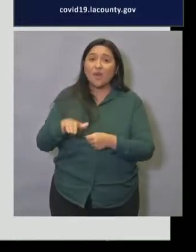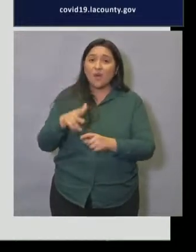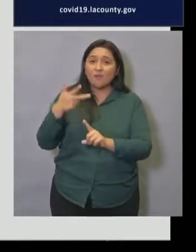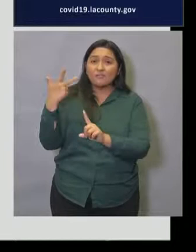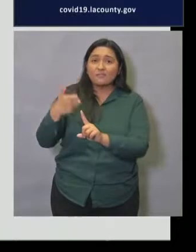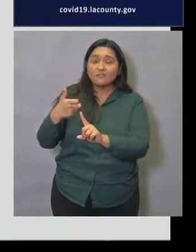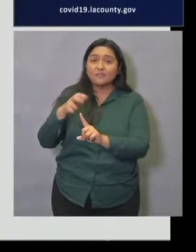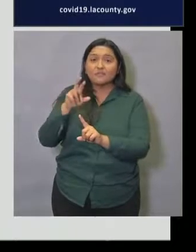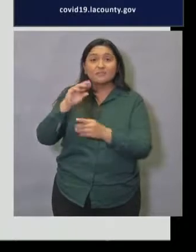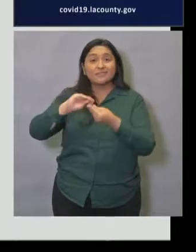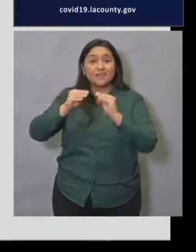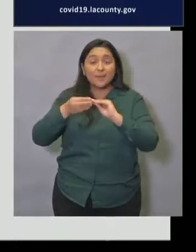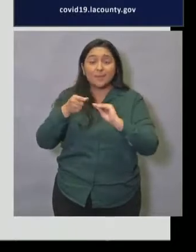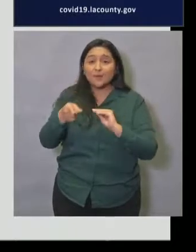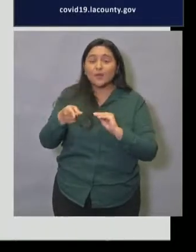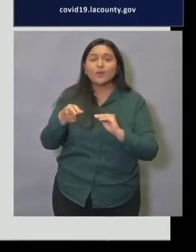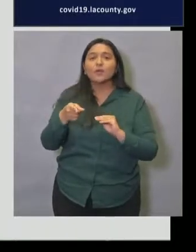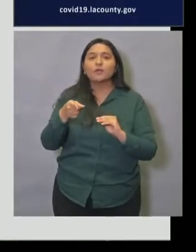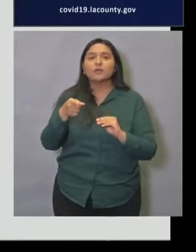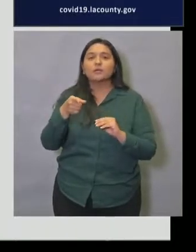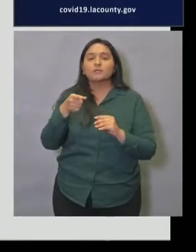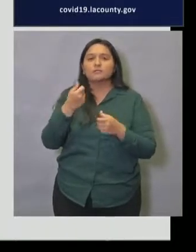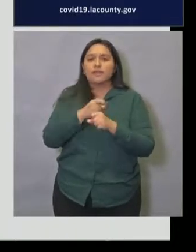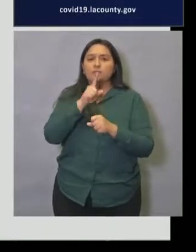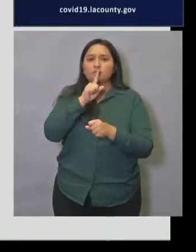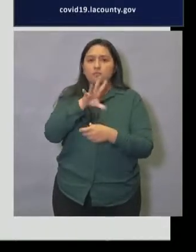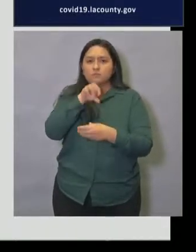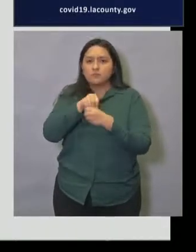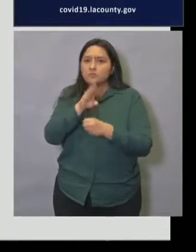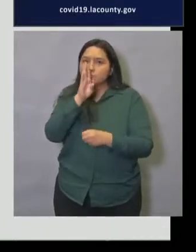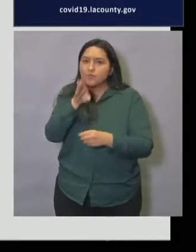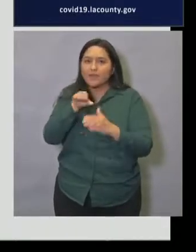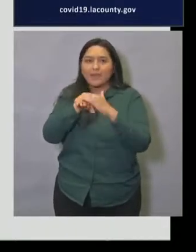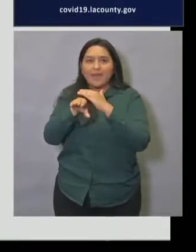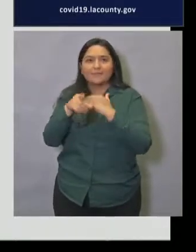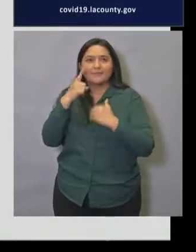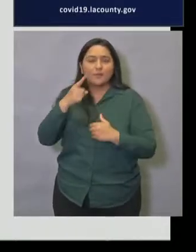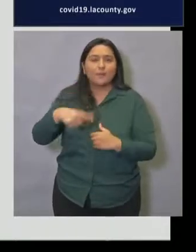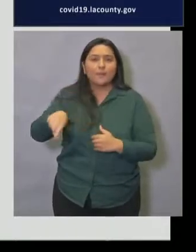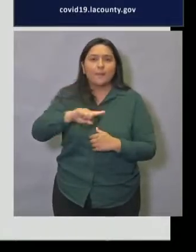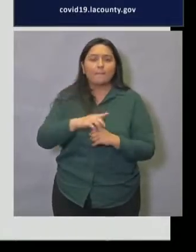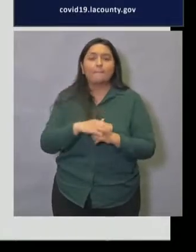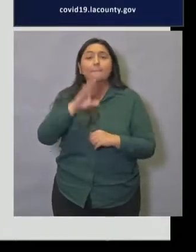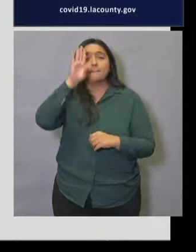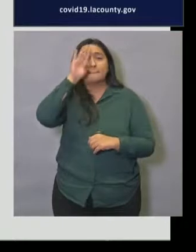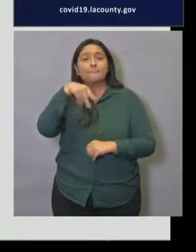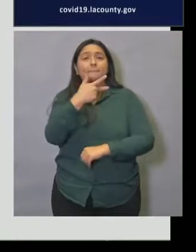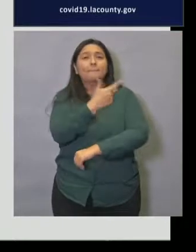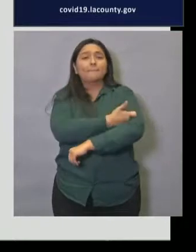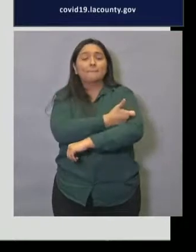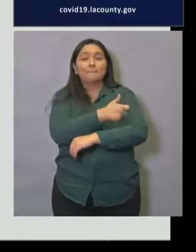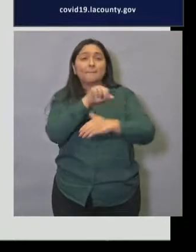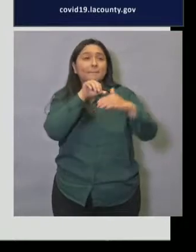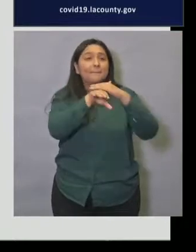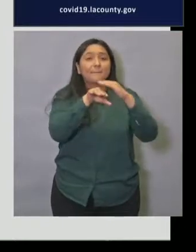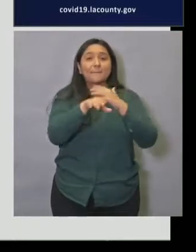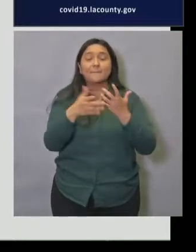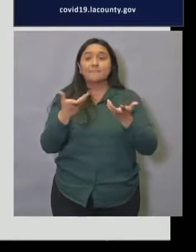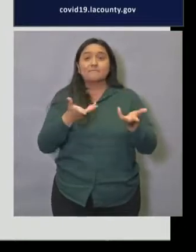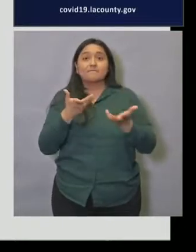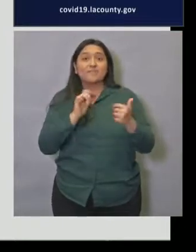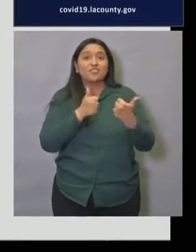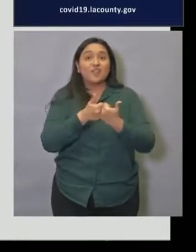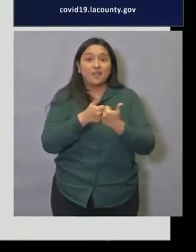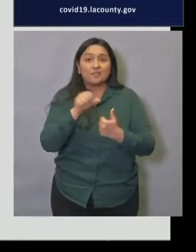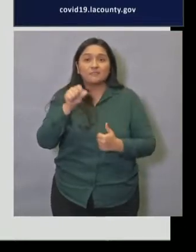tengan acceso directo en sus vecindarios. Yo sé que el acceso de la vacuna es muy difícil para nosotros,